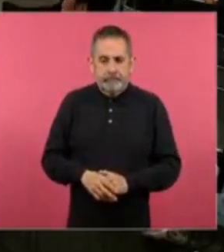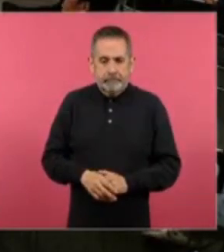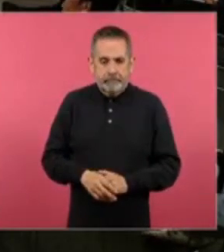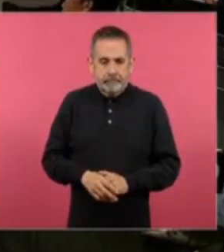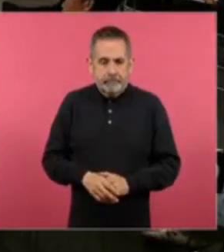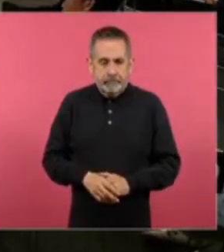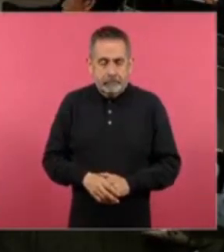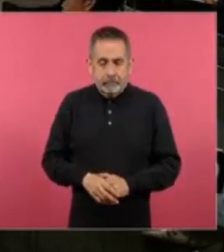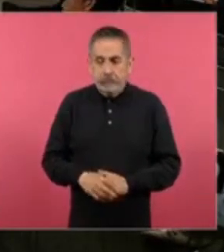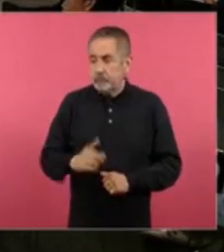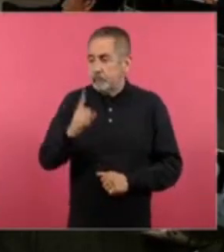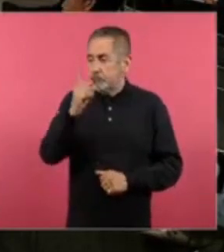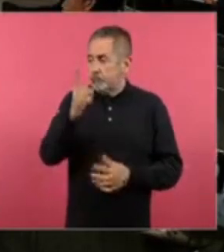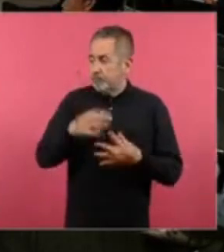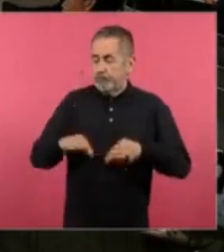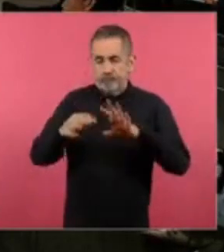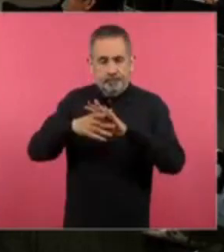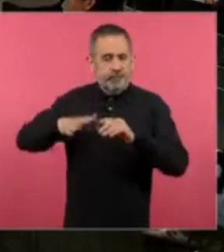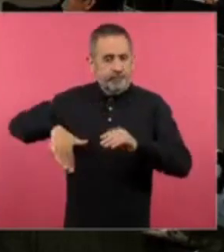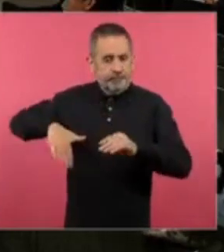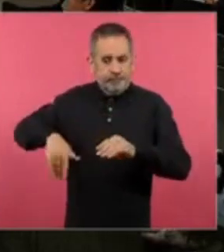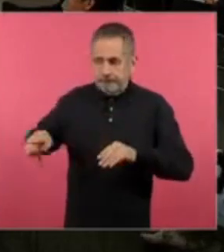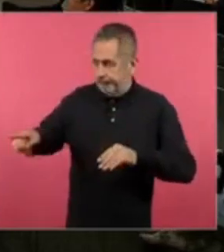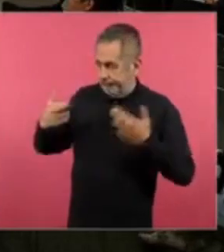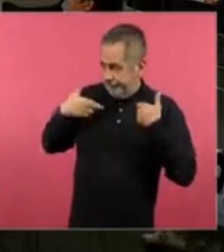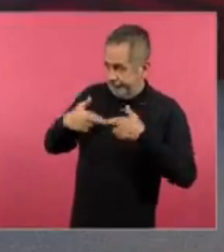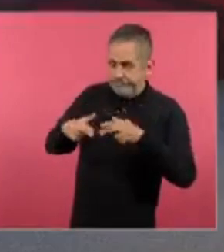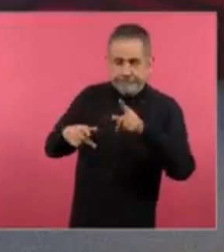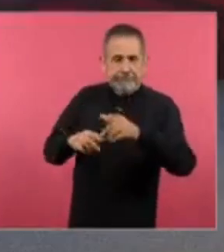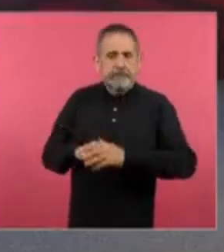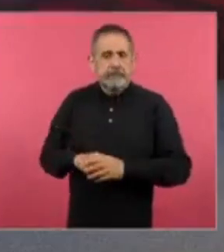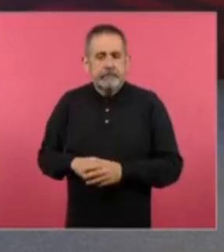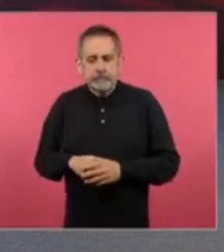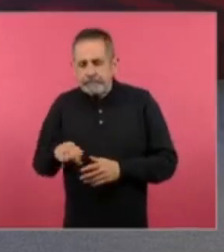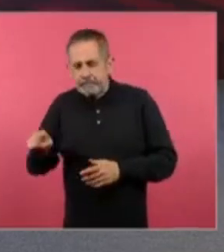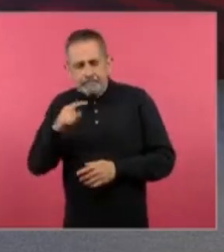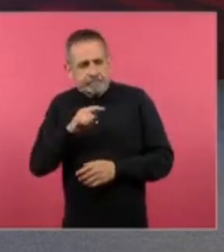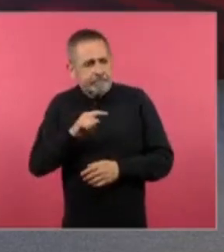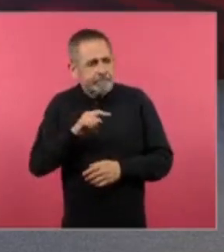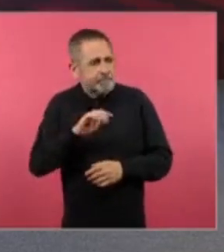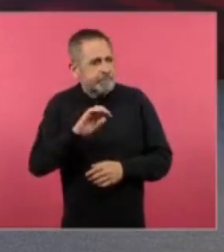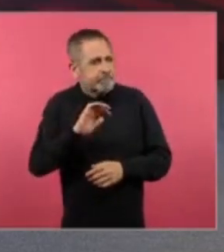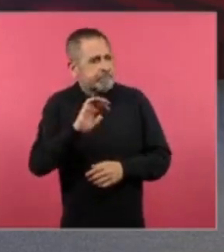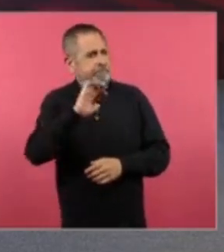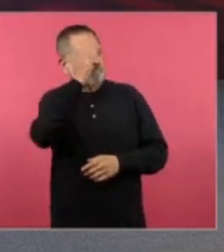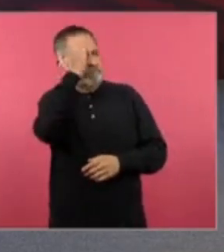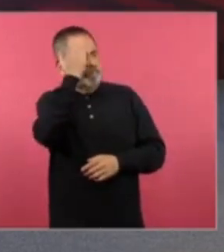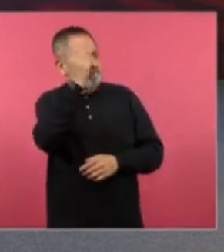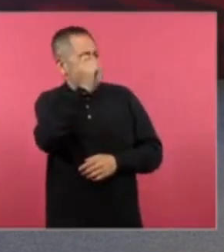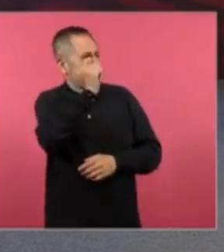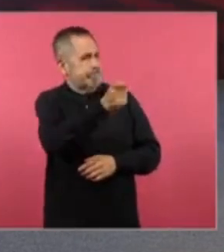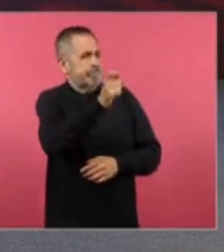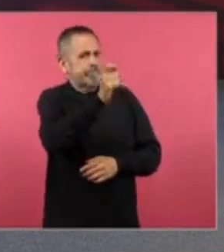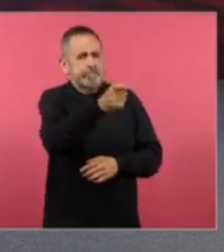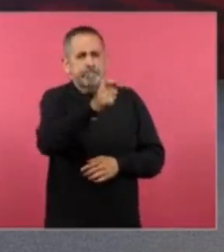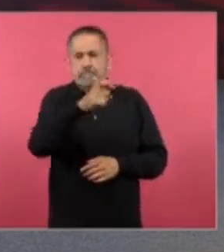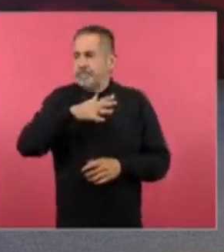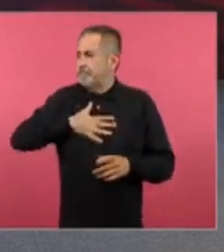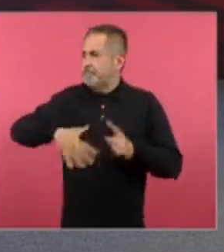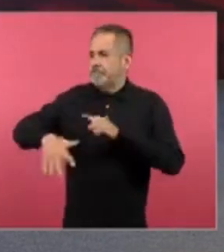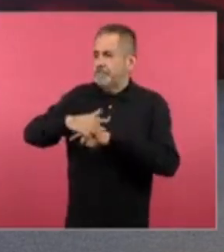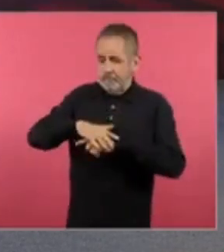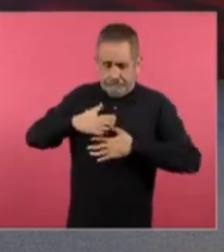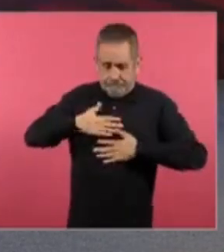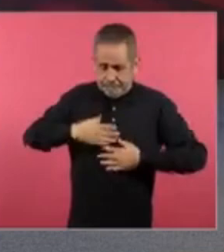Una de las cosas que ya comentaban es este reconocimiento por parte de niños y niñas de su propio punto